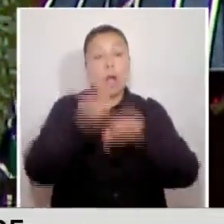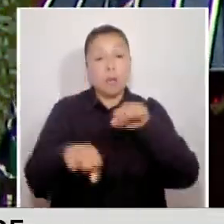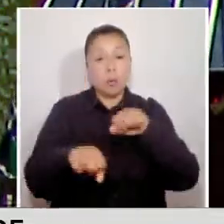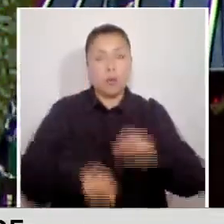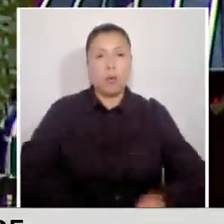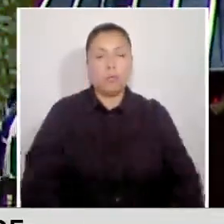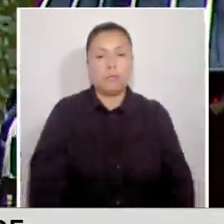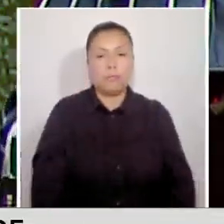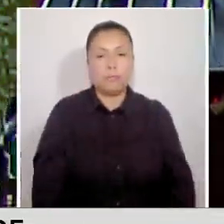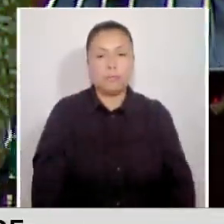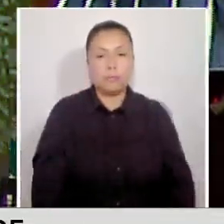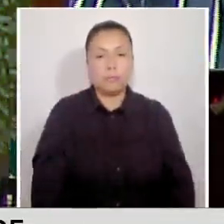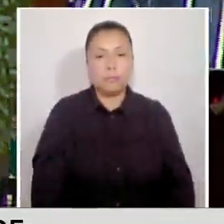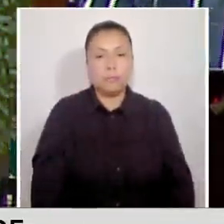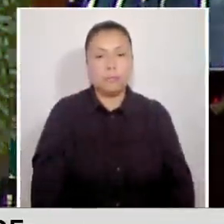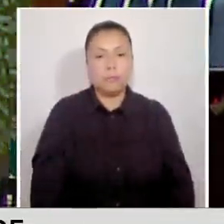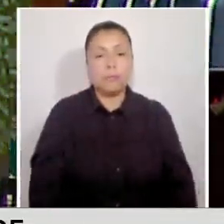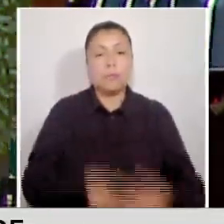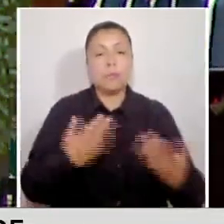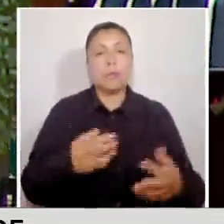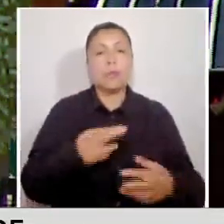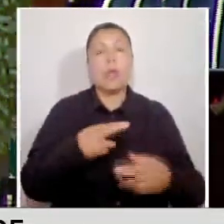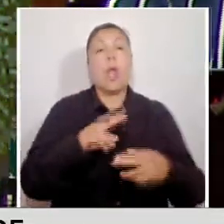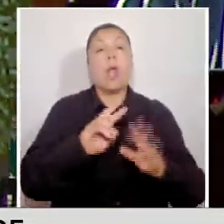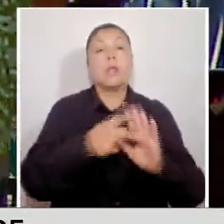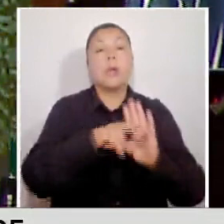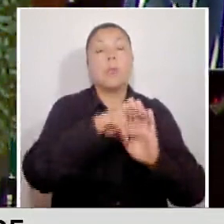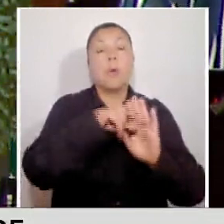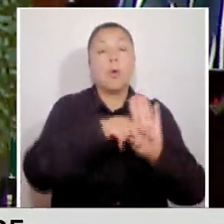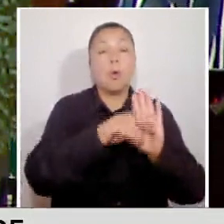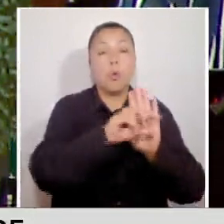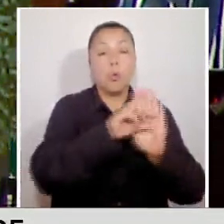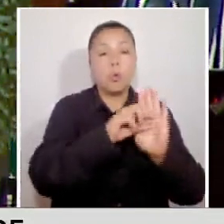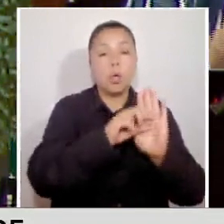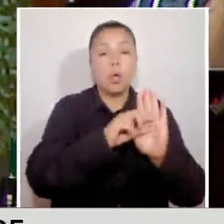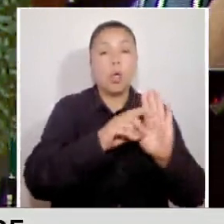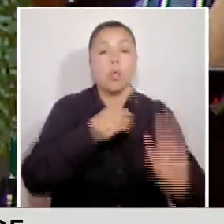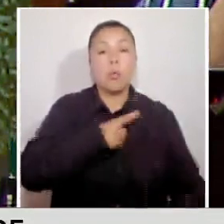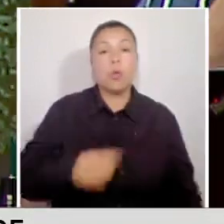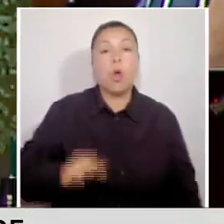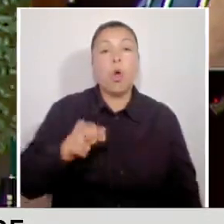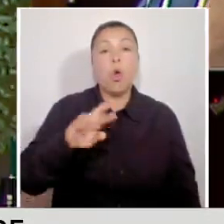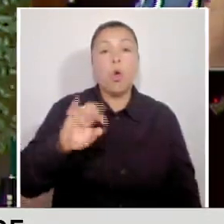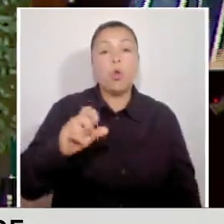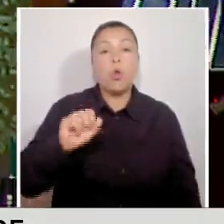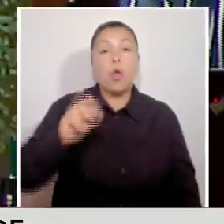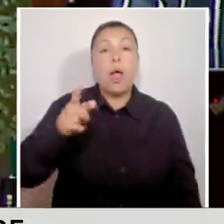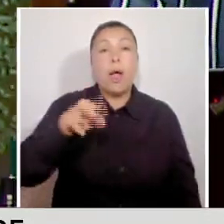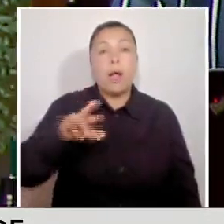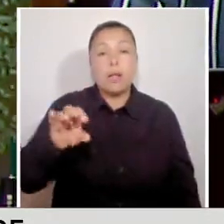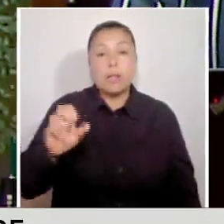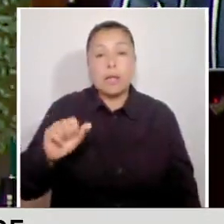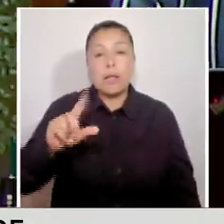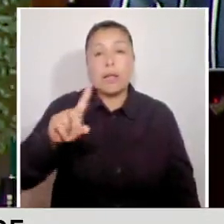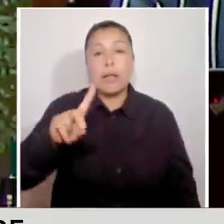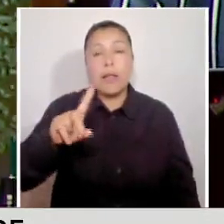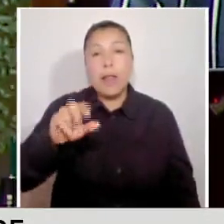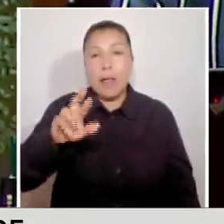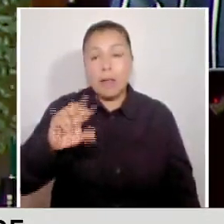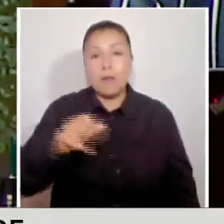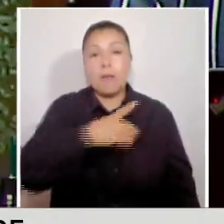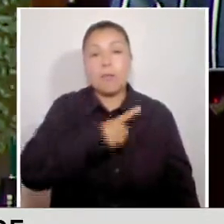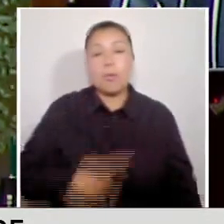aprobado se ha renovado una indicación de los diputados Andrés lon Jorge alesandri y Raúl Leiva y la diputada Pamela